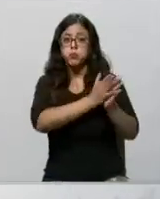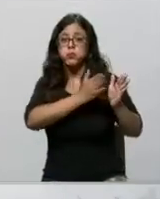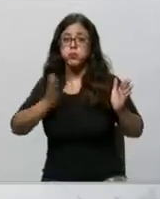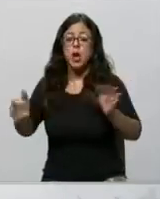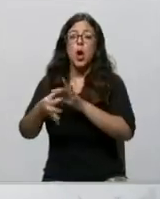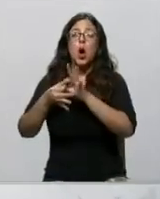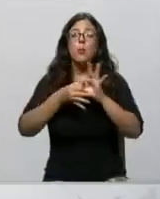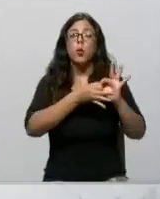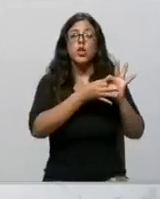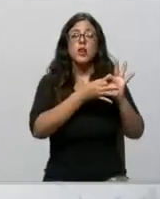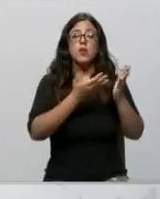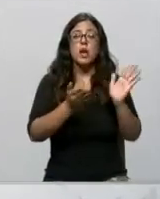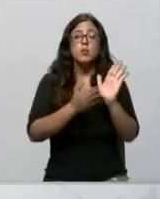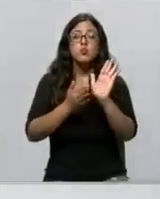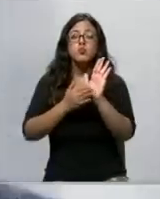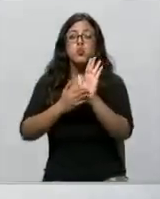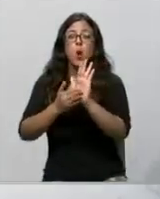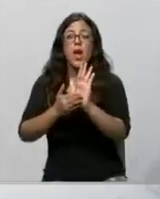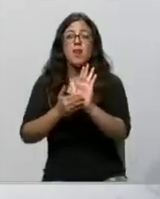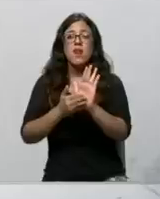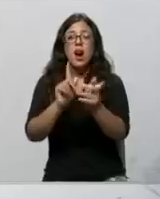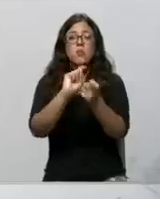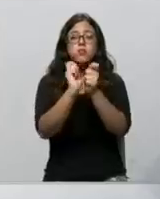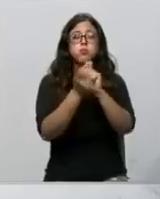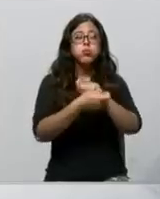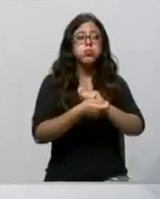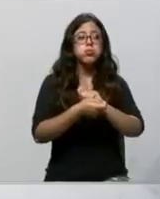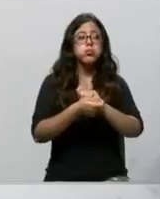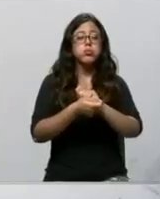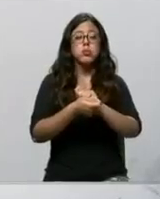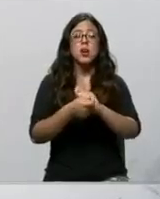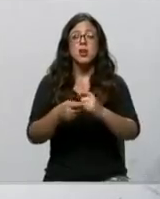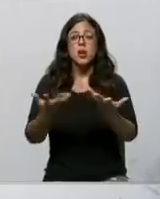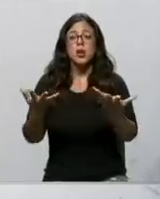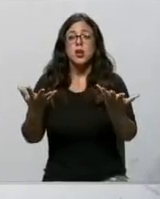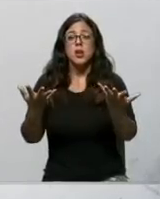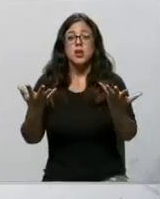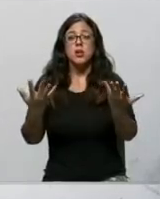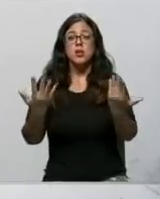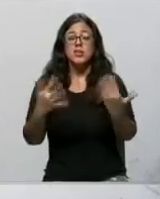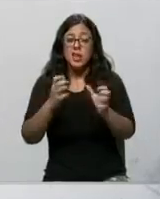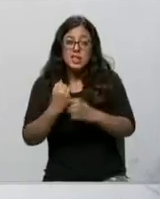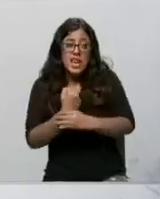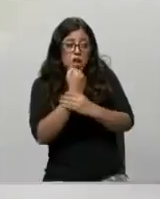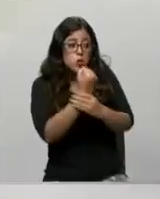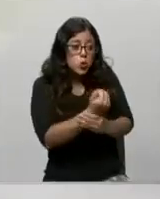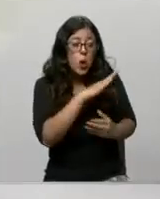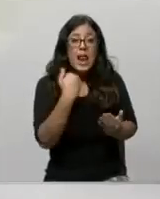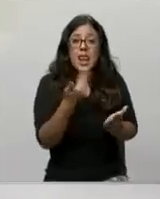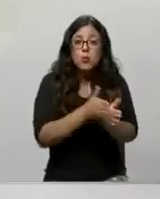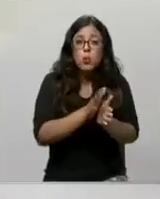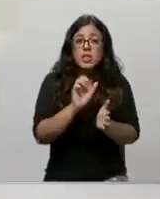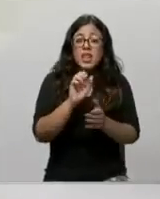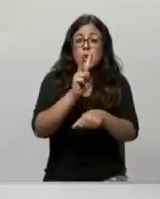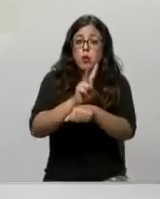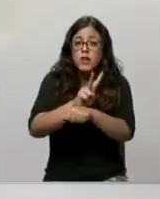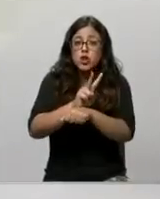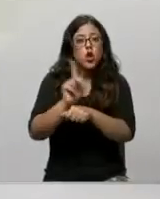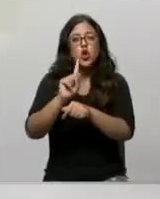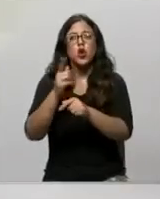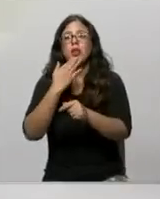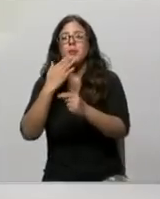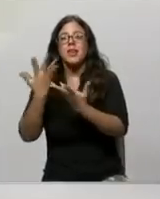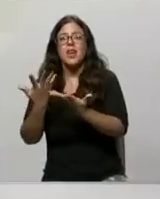a los antecedentes entregados, la condición de cómplice a coautor del homicidio del profesor Álvarez. Cuando el señor Jürgensen